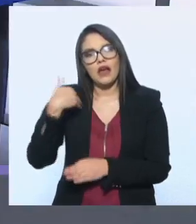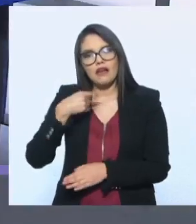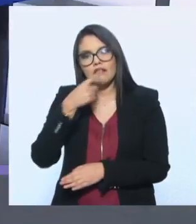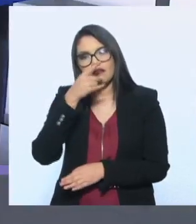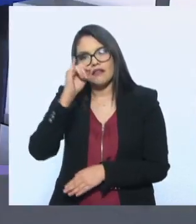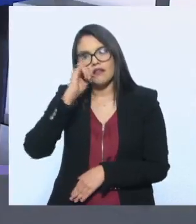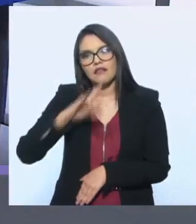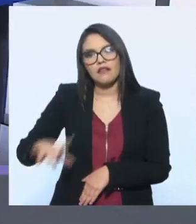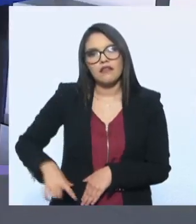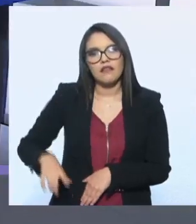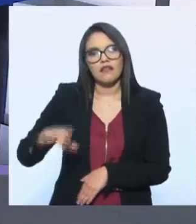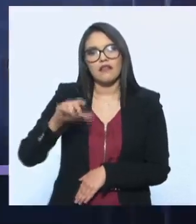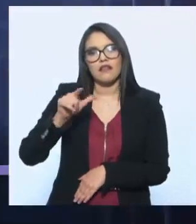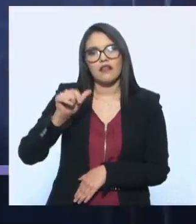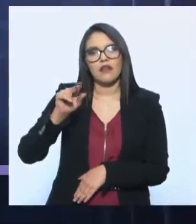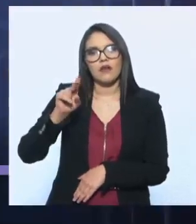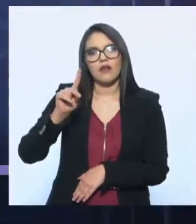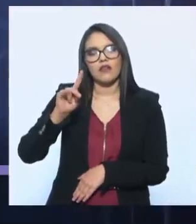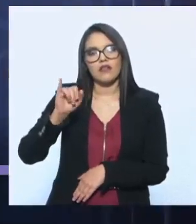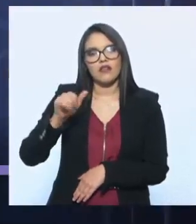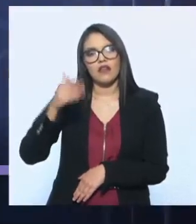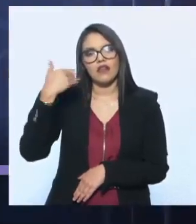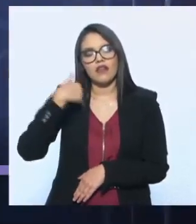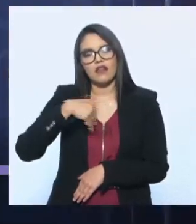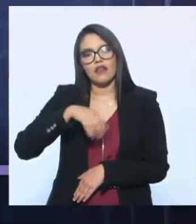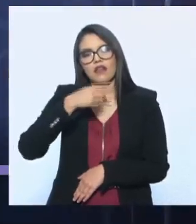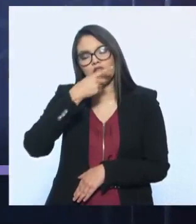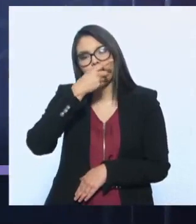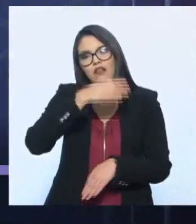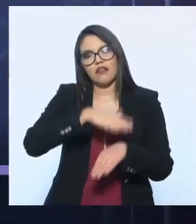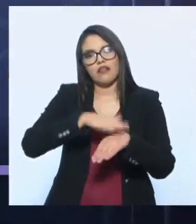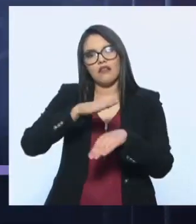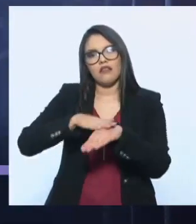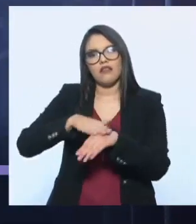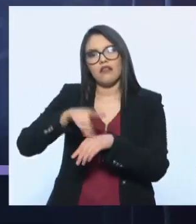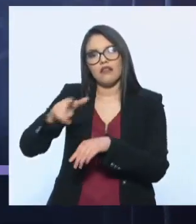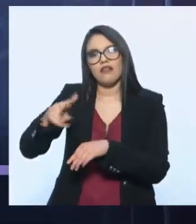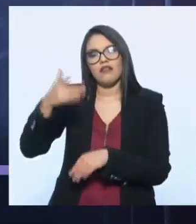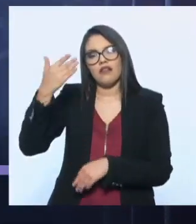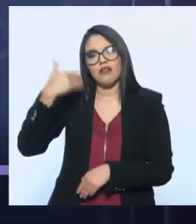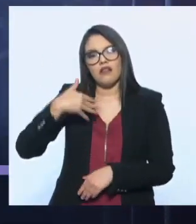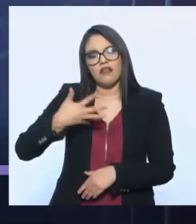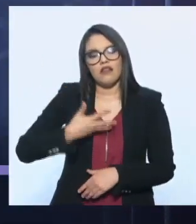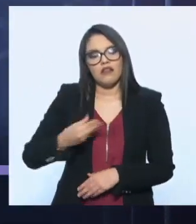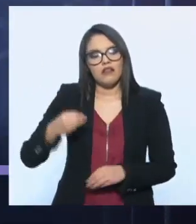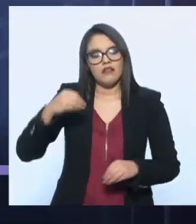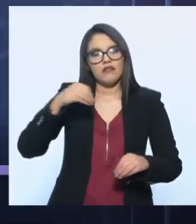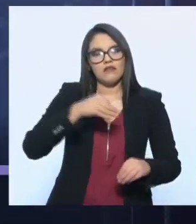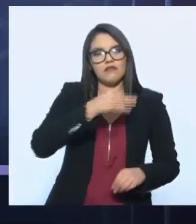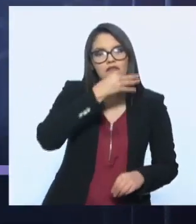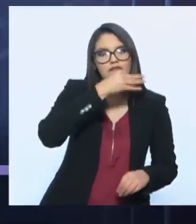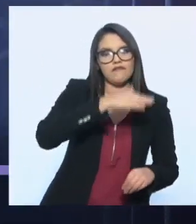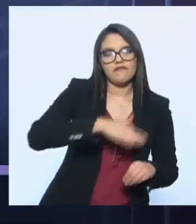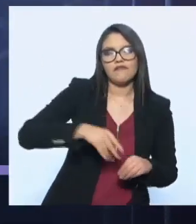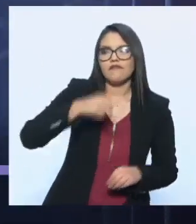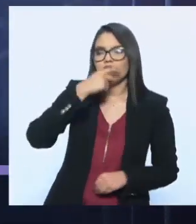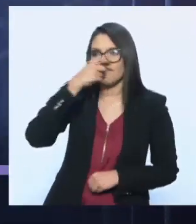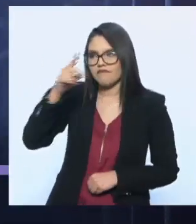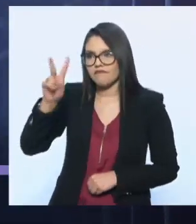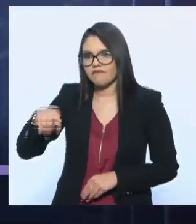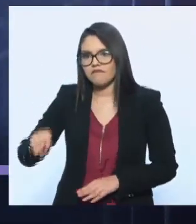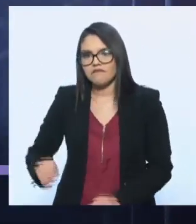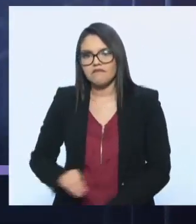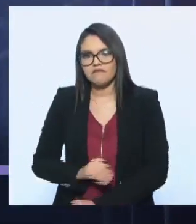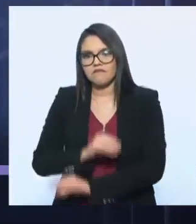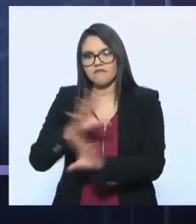gobierno, Claudia Sheinbaum, lo dijo en su campaña política, cuando ella estaba como candidata a la jefatura de gobierno, claramente